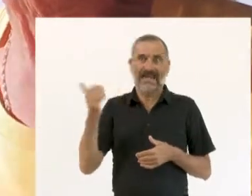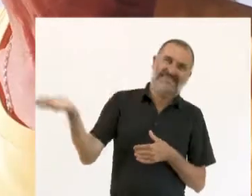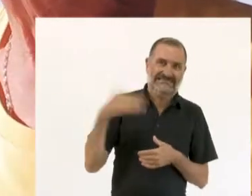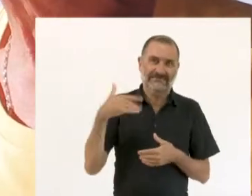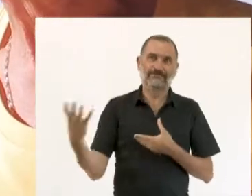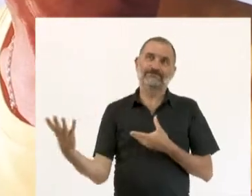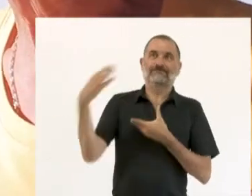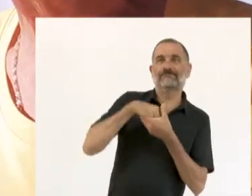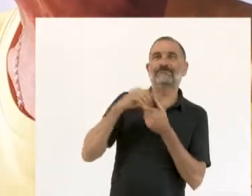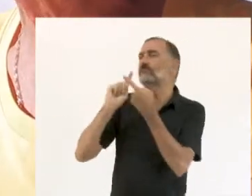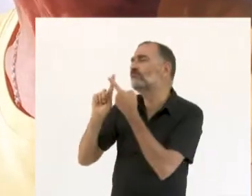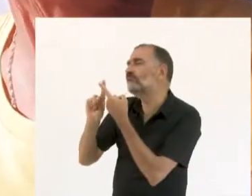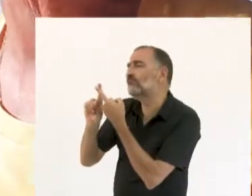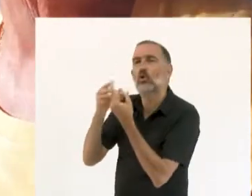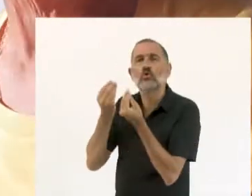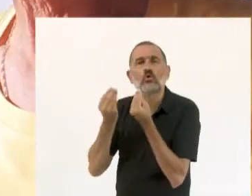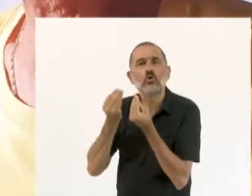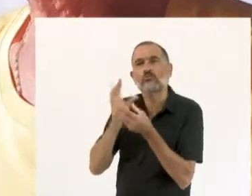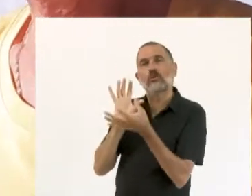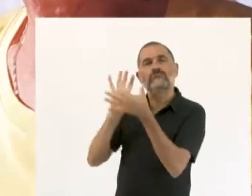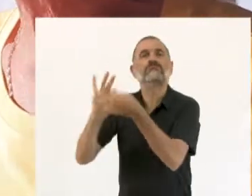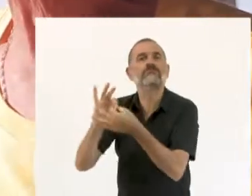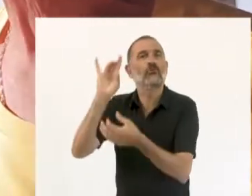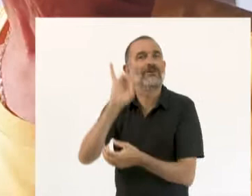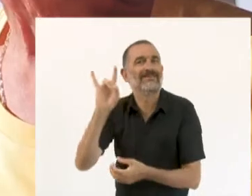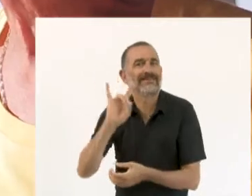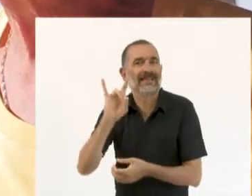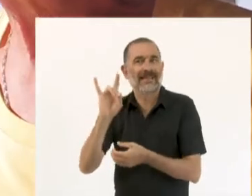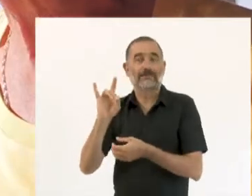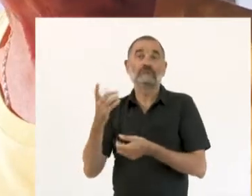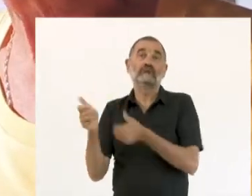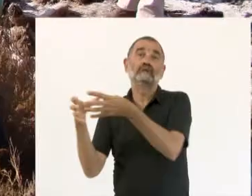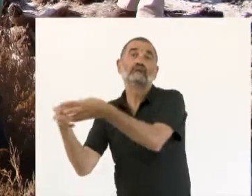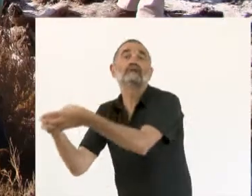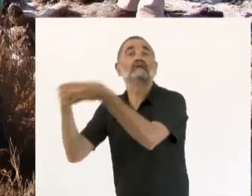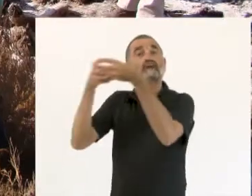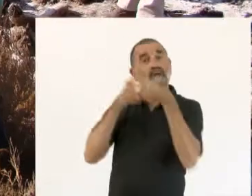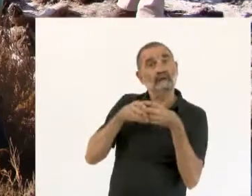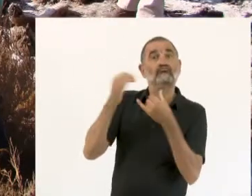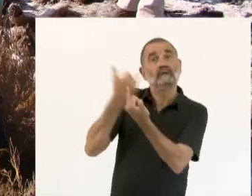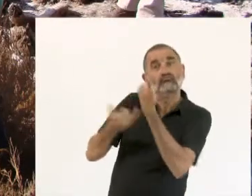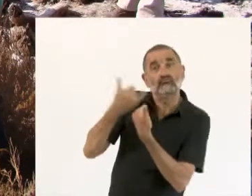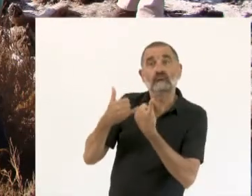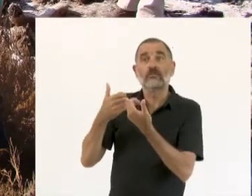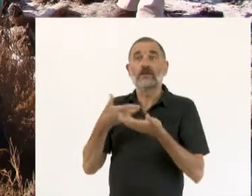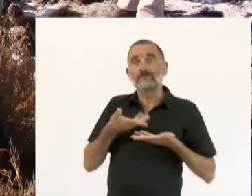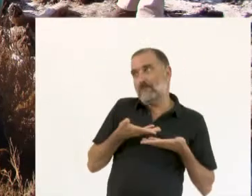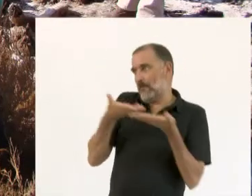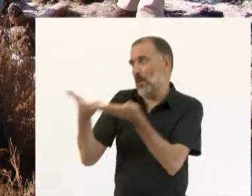fue como la conocimos a Mariana Fabra, la poníamos en conocimiento si era un